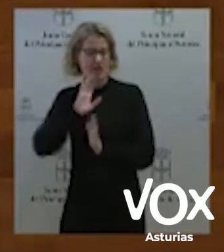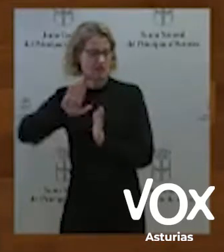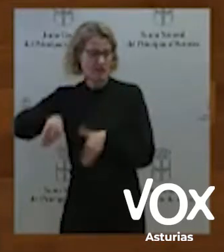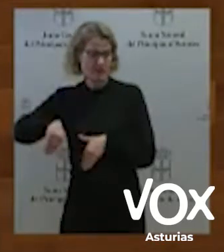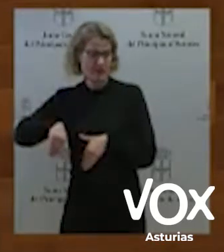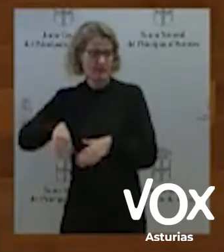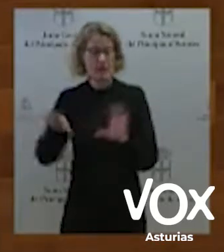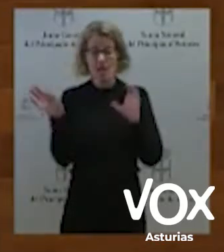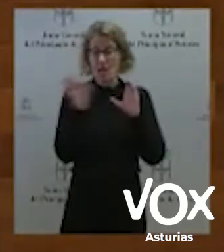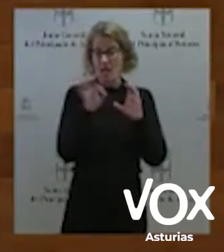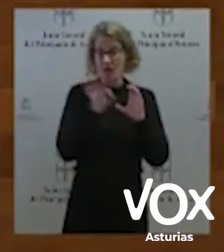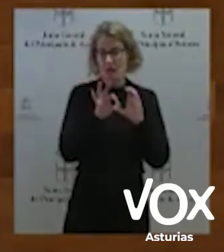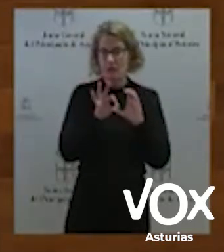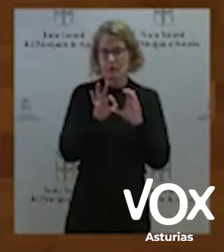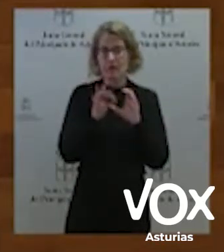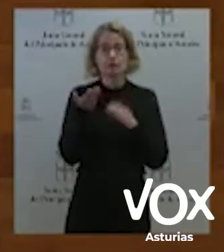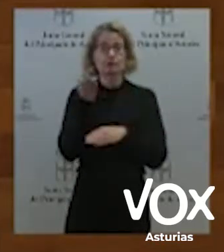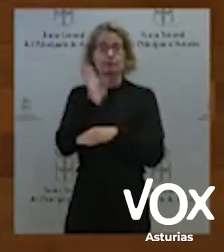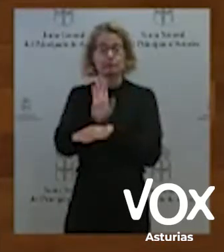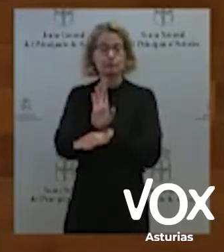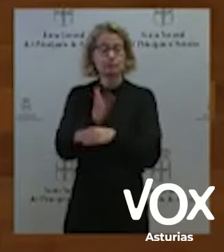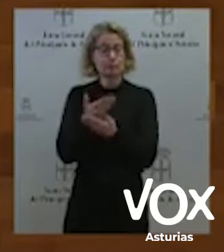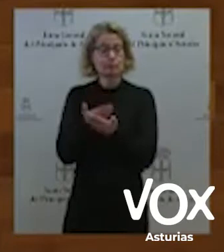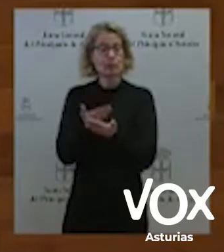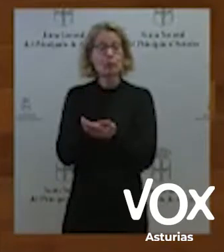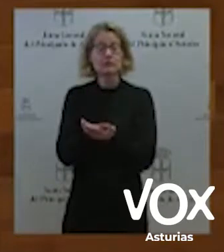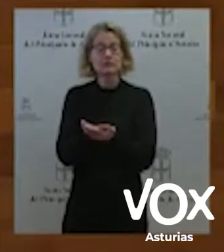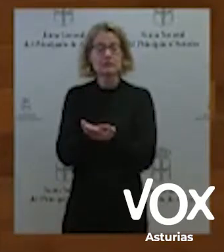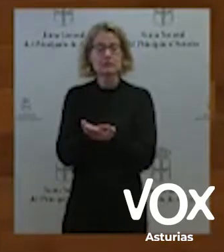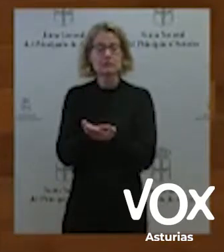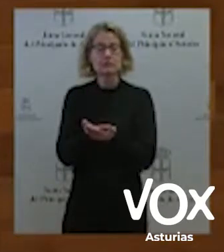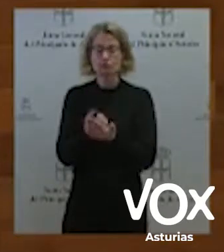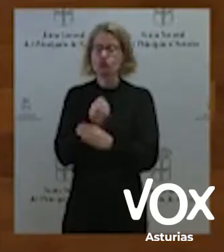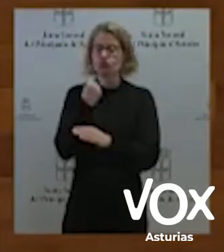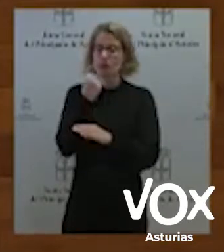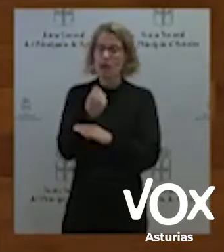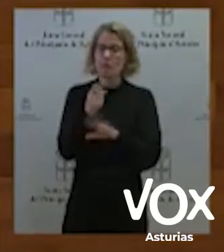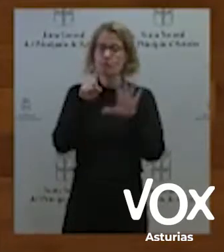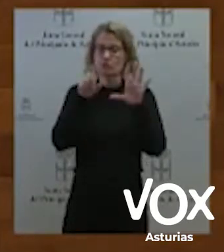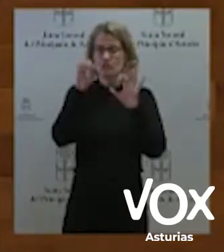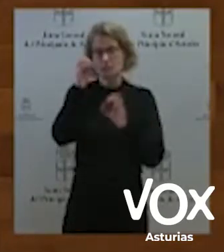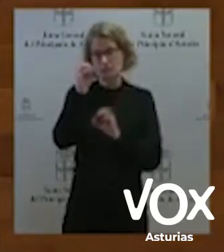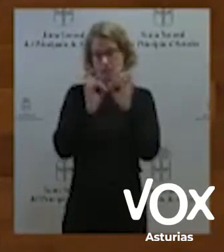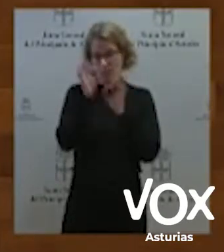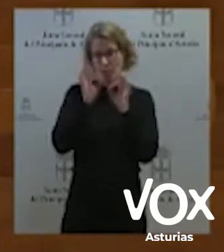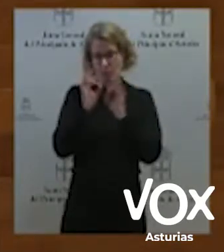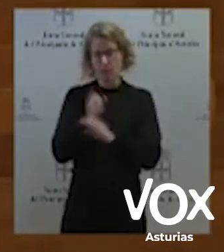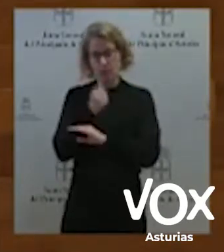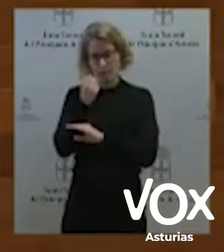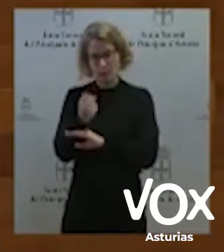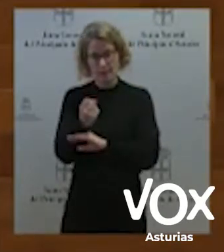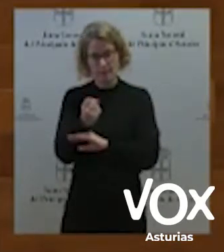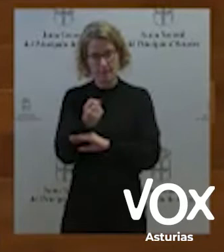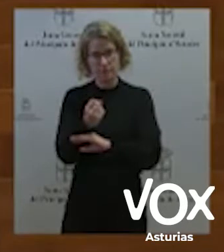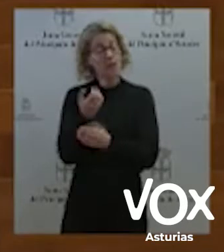presentadas por Ciudadanos, les adelantamos nuestro apoyo en el 60% de las mismas. Coincidimos en varias de sus peticiones, pero el matiz que su